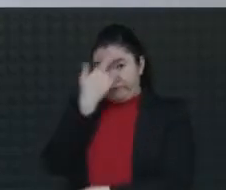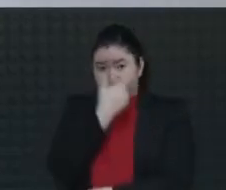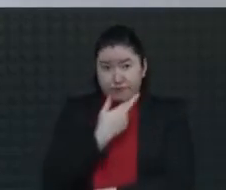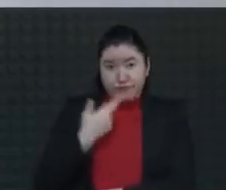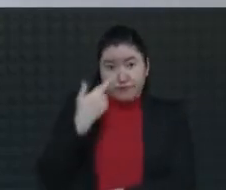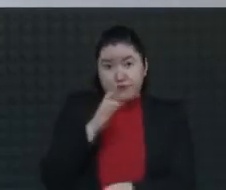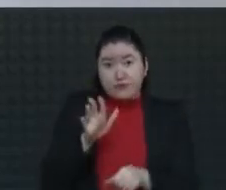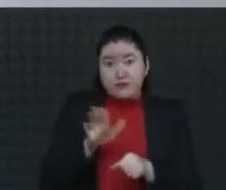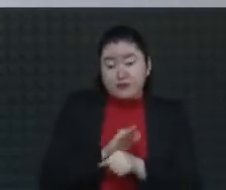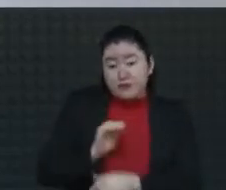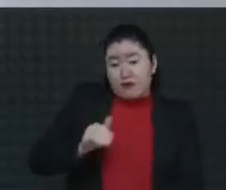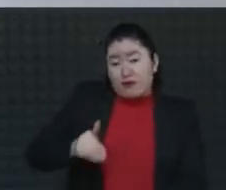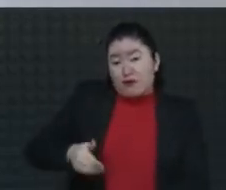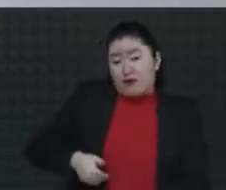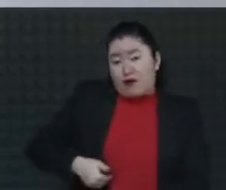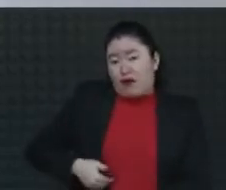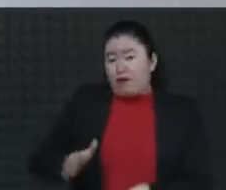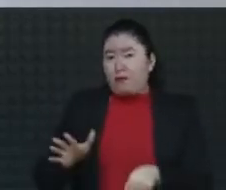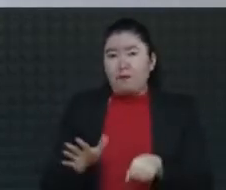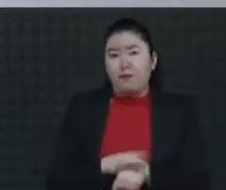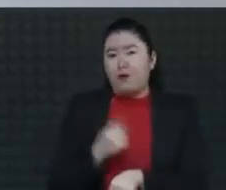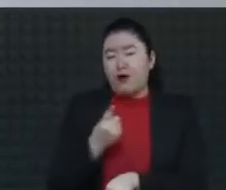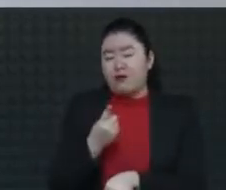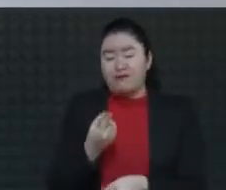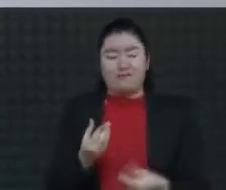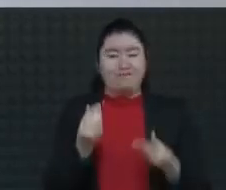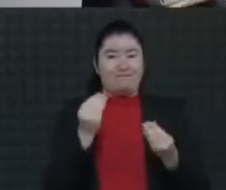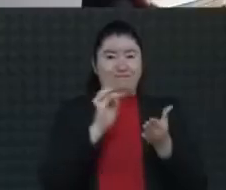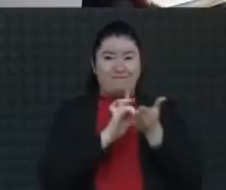causa-raíz. Muchas gracias.